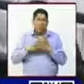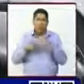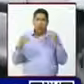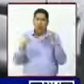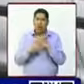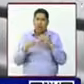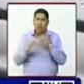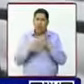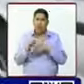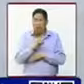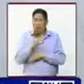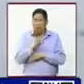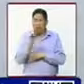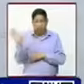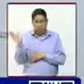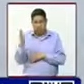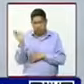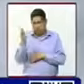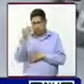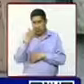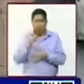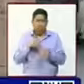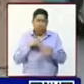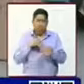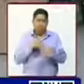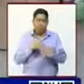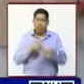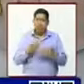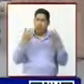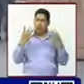de vehículos que están estacionados, porque hay bastante congestionamiento.